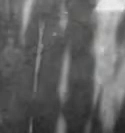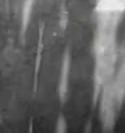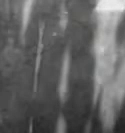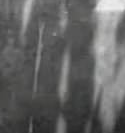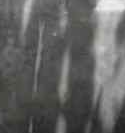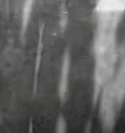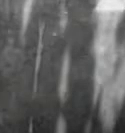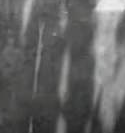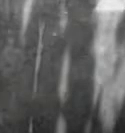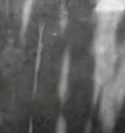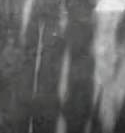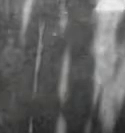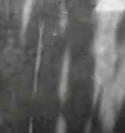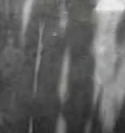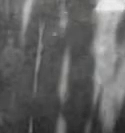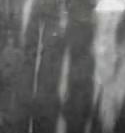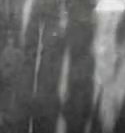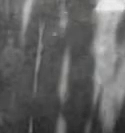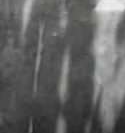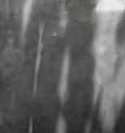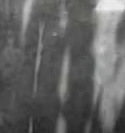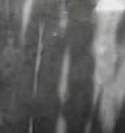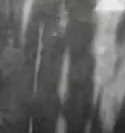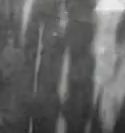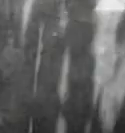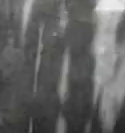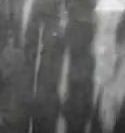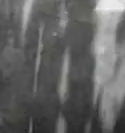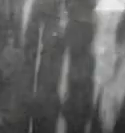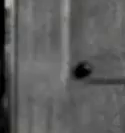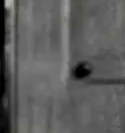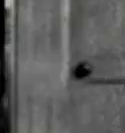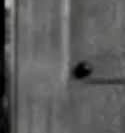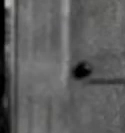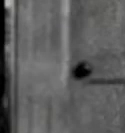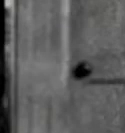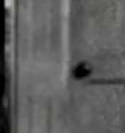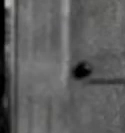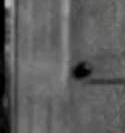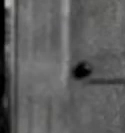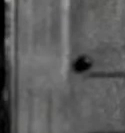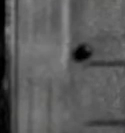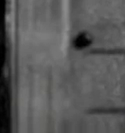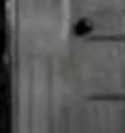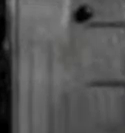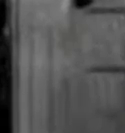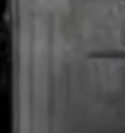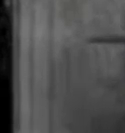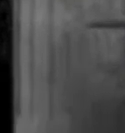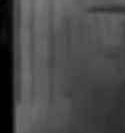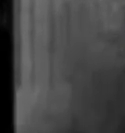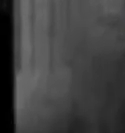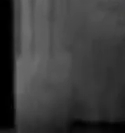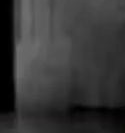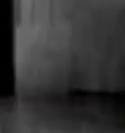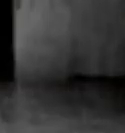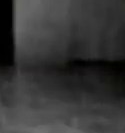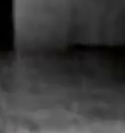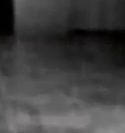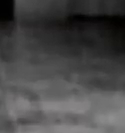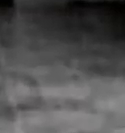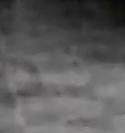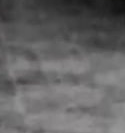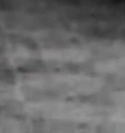Carmen y todos sus nietos le dijimos mamá Carmen. Mi infancia fue